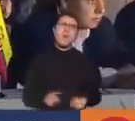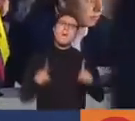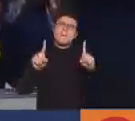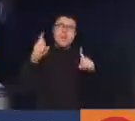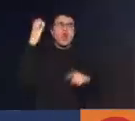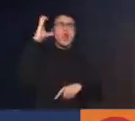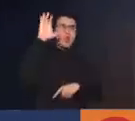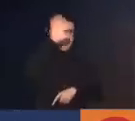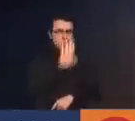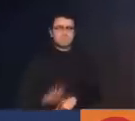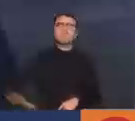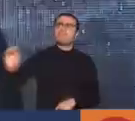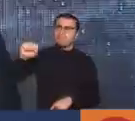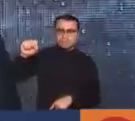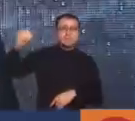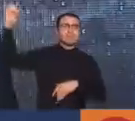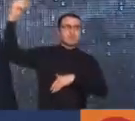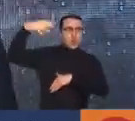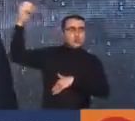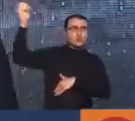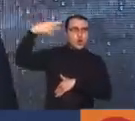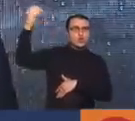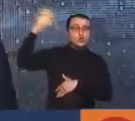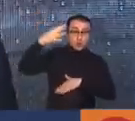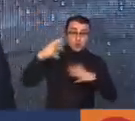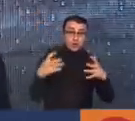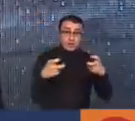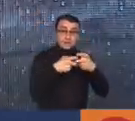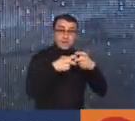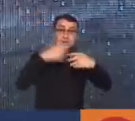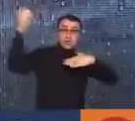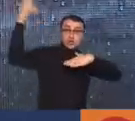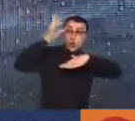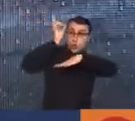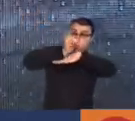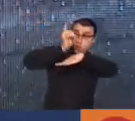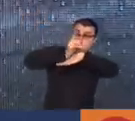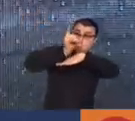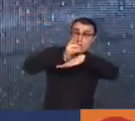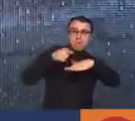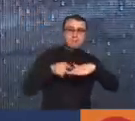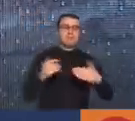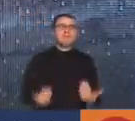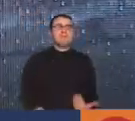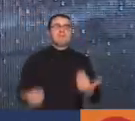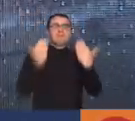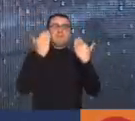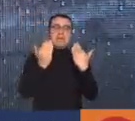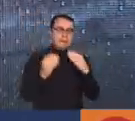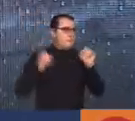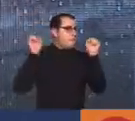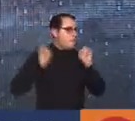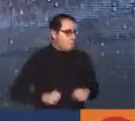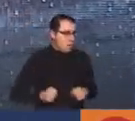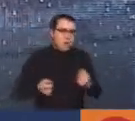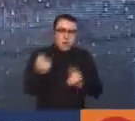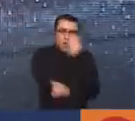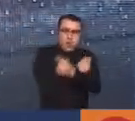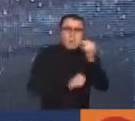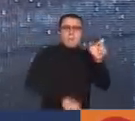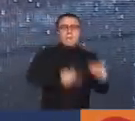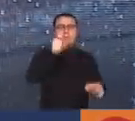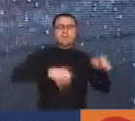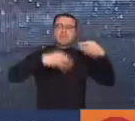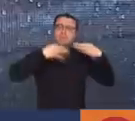sol y la energía solar cada vez es más un instrumento que puede manejar la economía